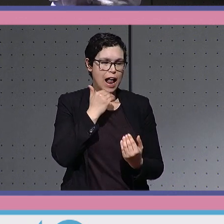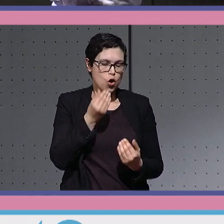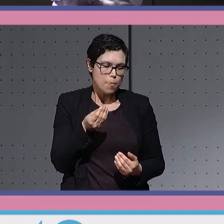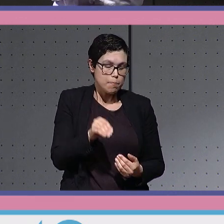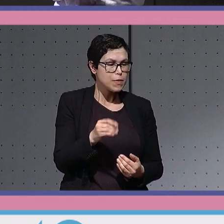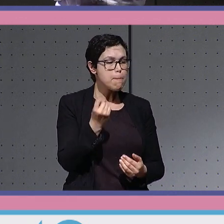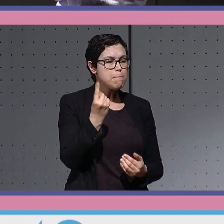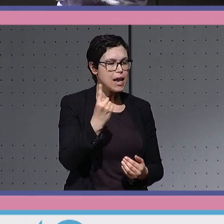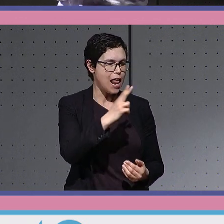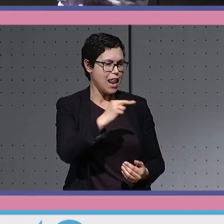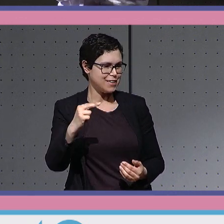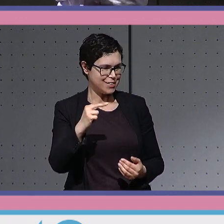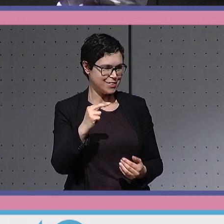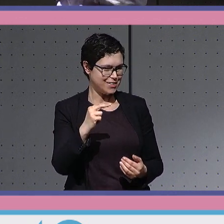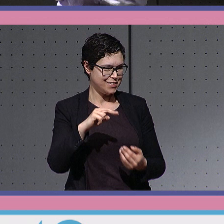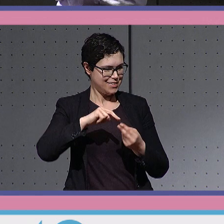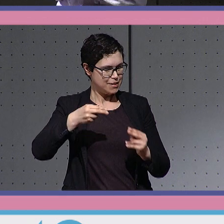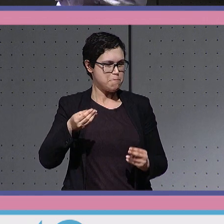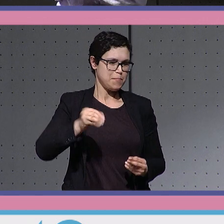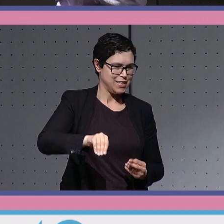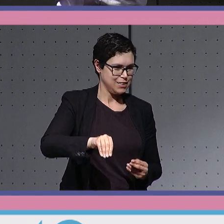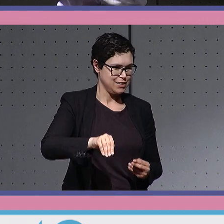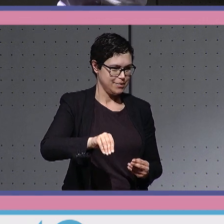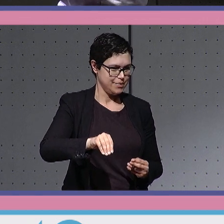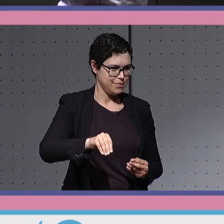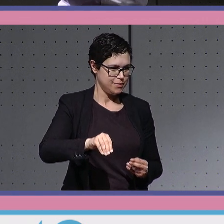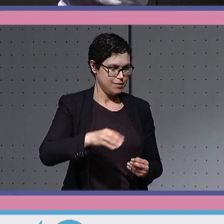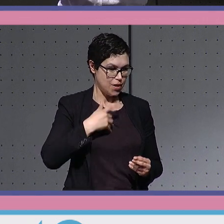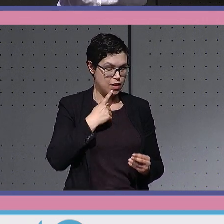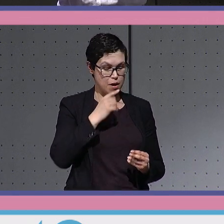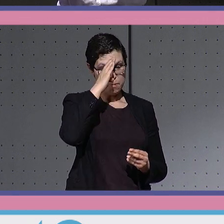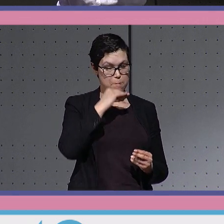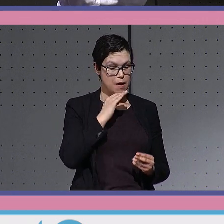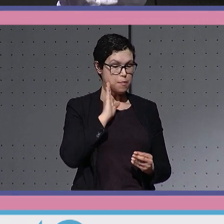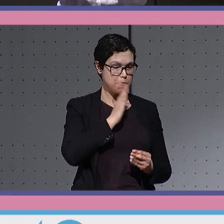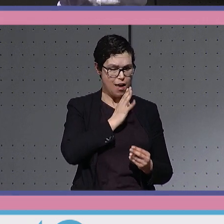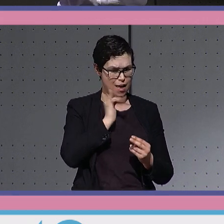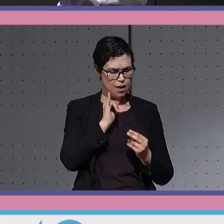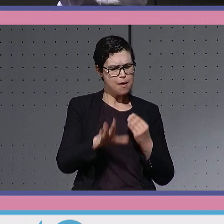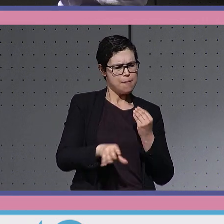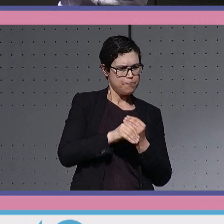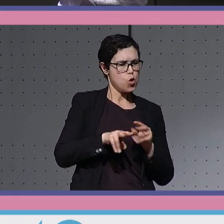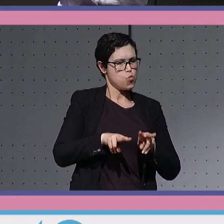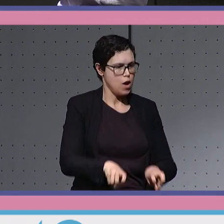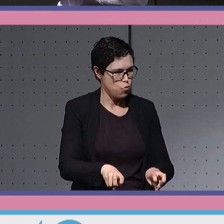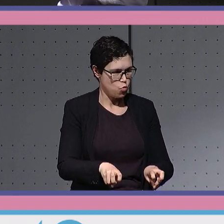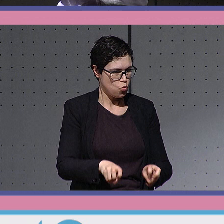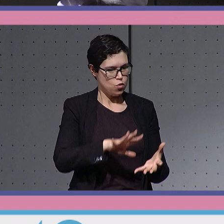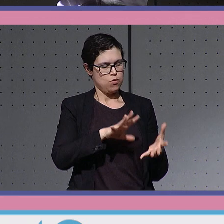letras nuevas y algunas hojas nuevas. A veces hasta un tomo distinto, más